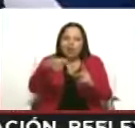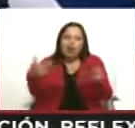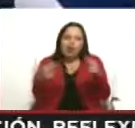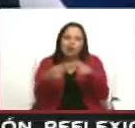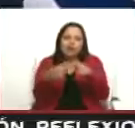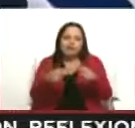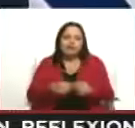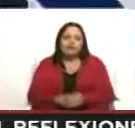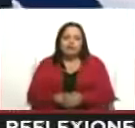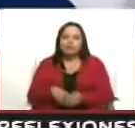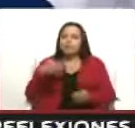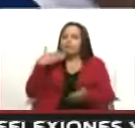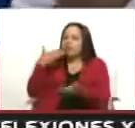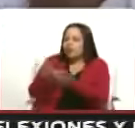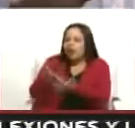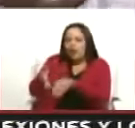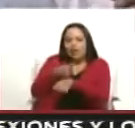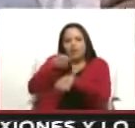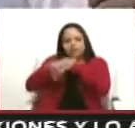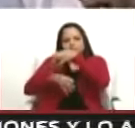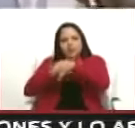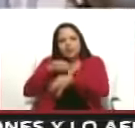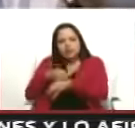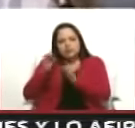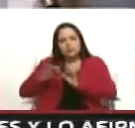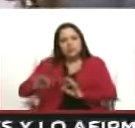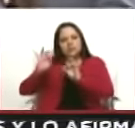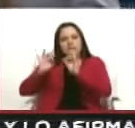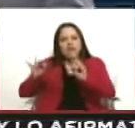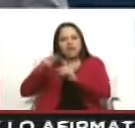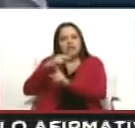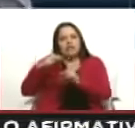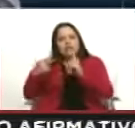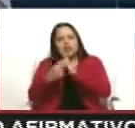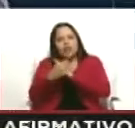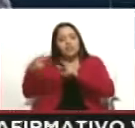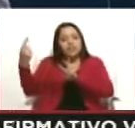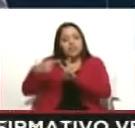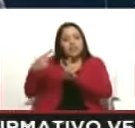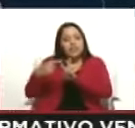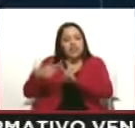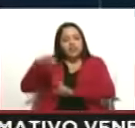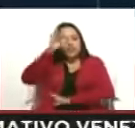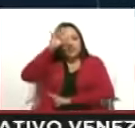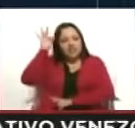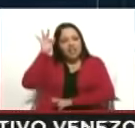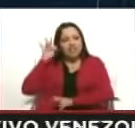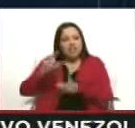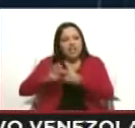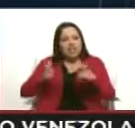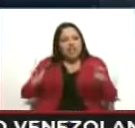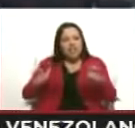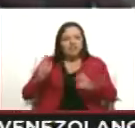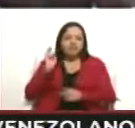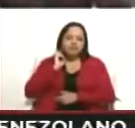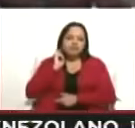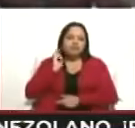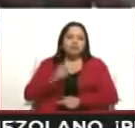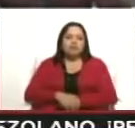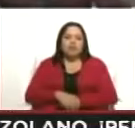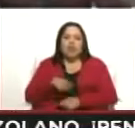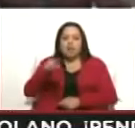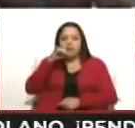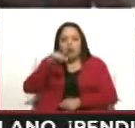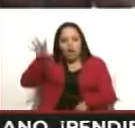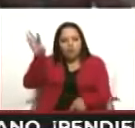veíamos las declaraciones en exclusiva para 360 a través de venezolana de televisión del fiscal general de la república tare William sa con esta